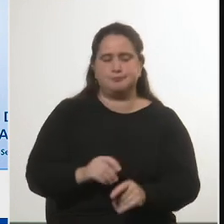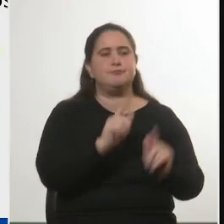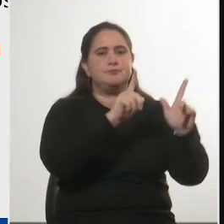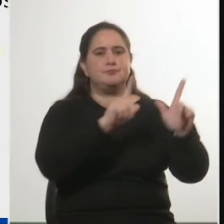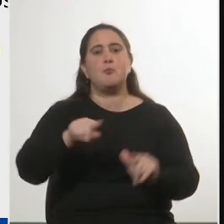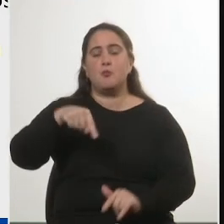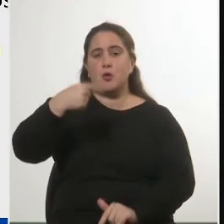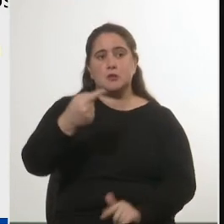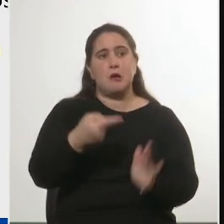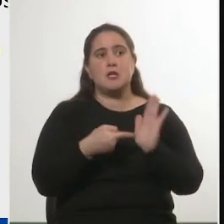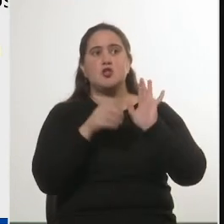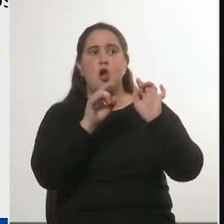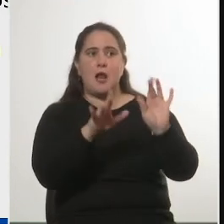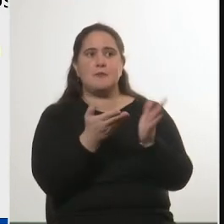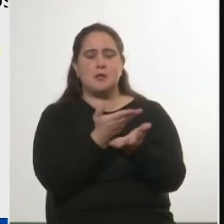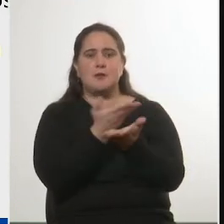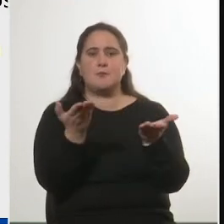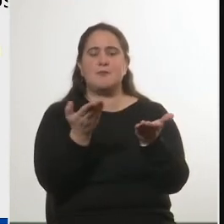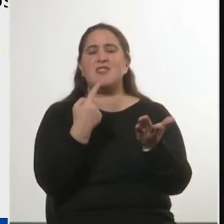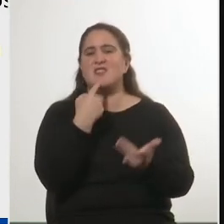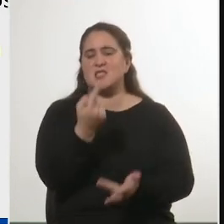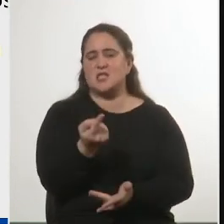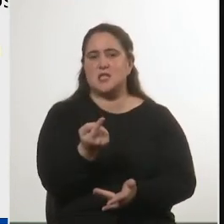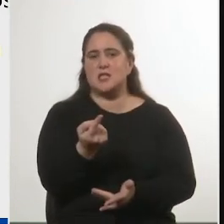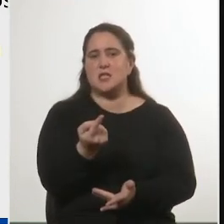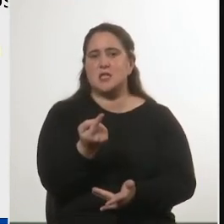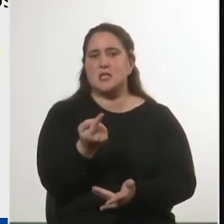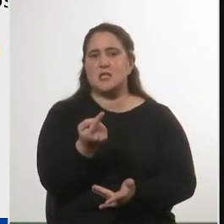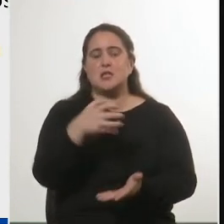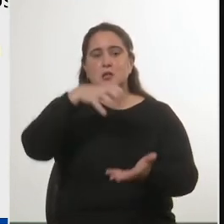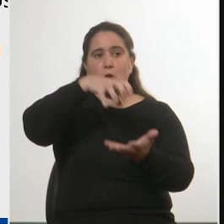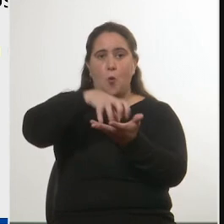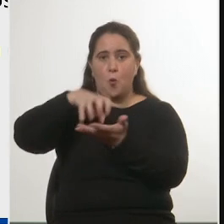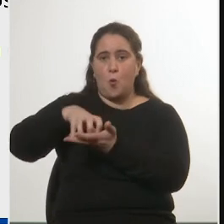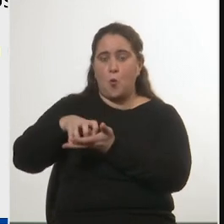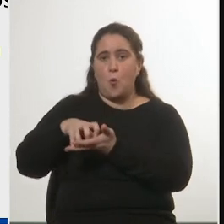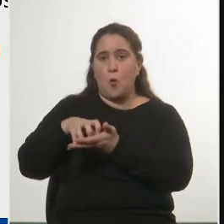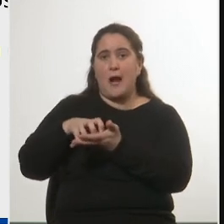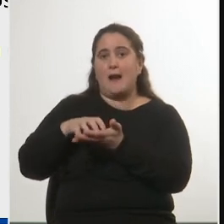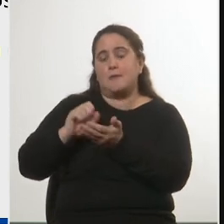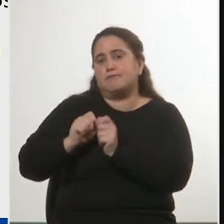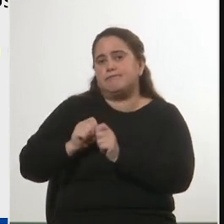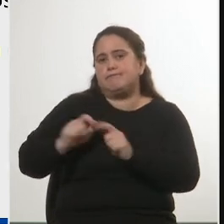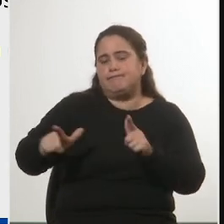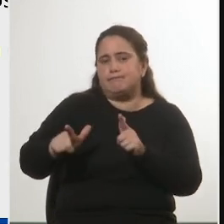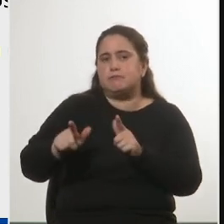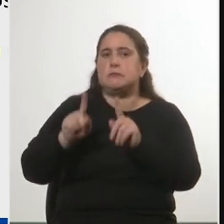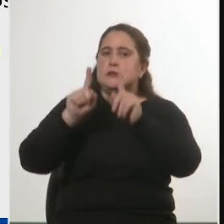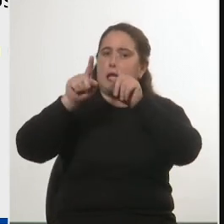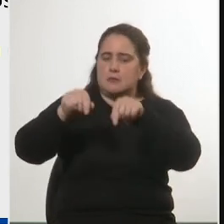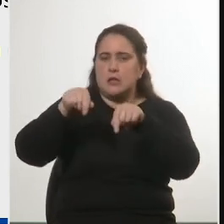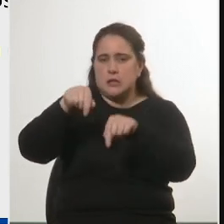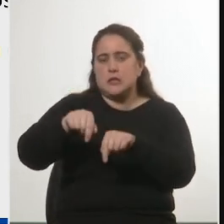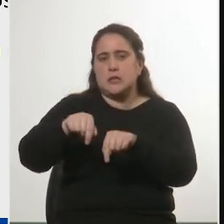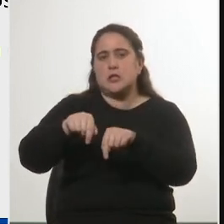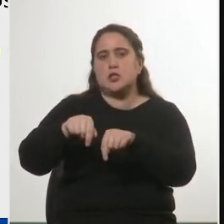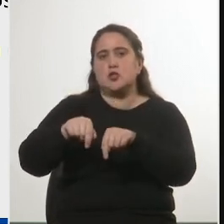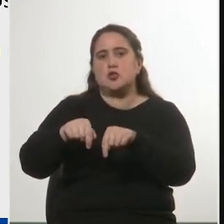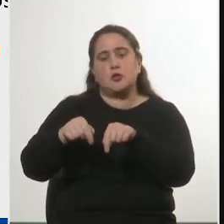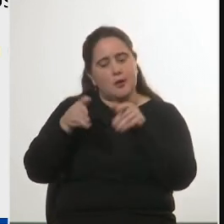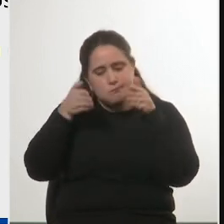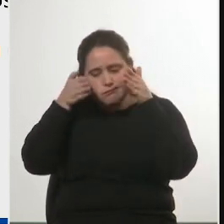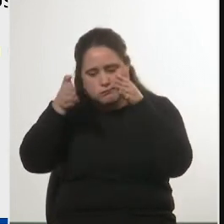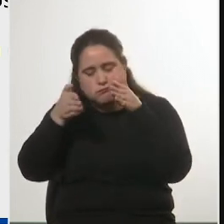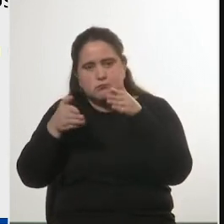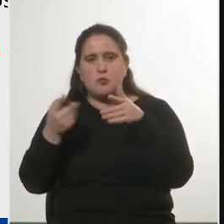próxima diapositiva simplemente voy a mencionar que las centrales de esterilización también son algo que nos han ocupado